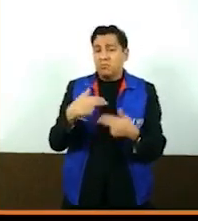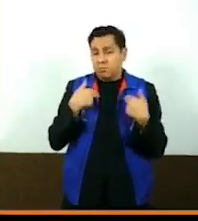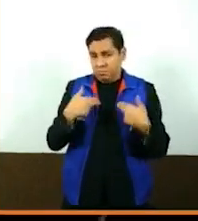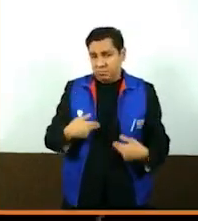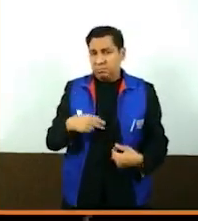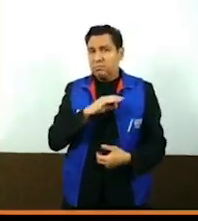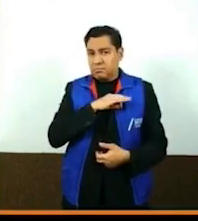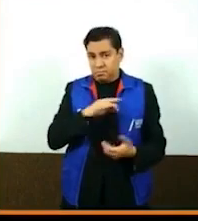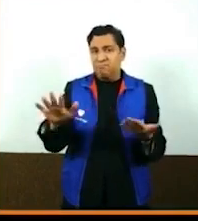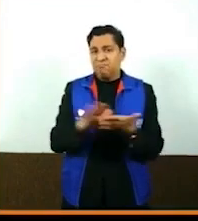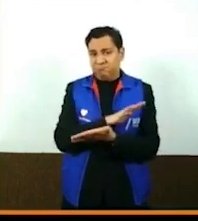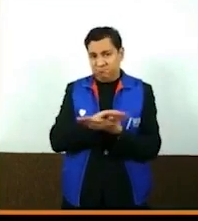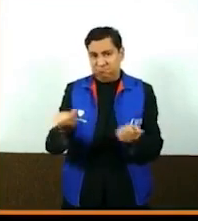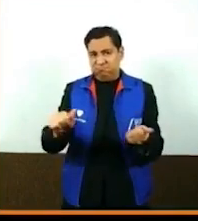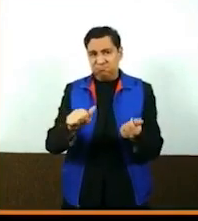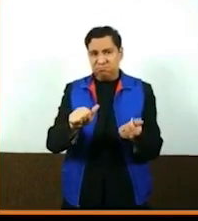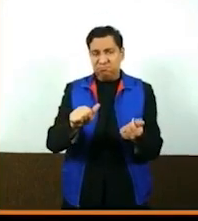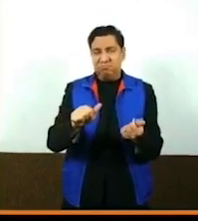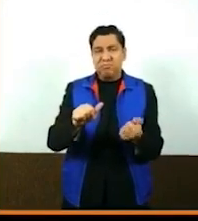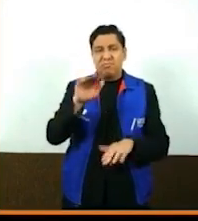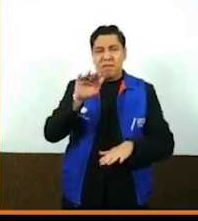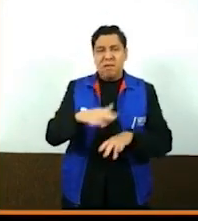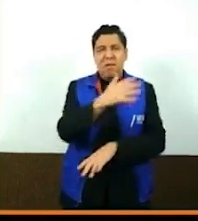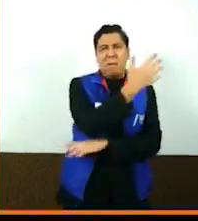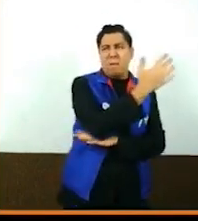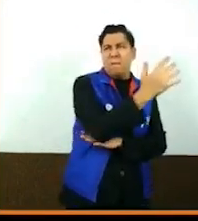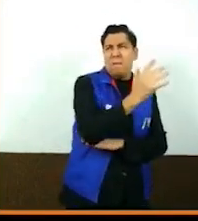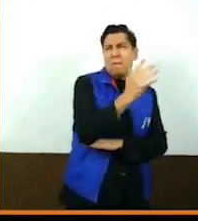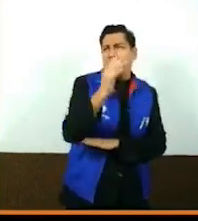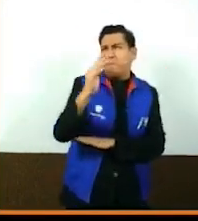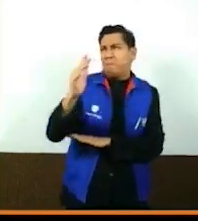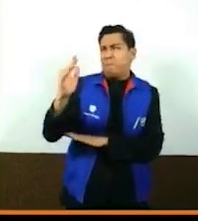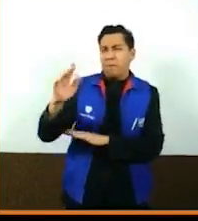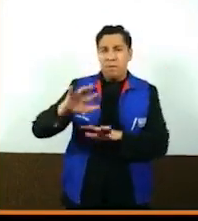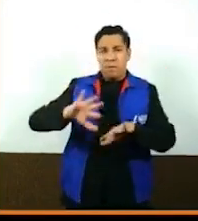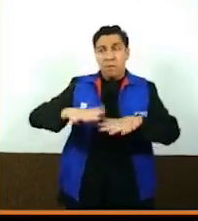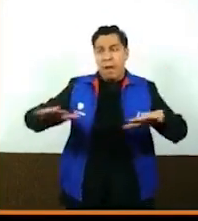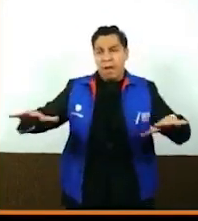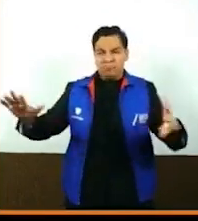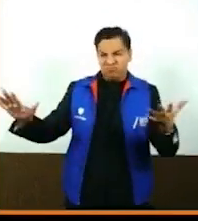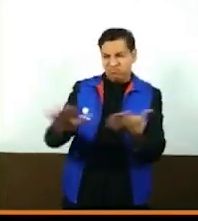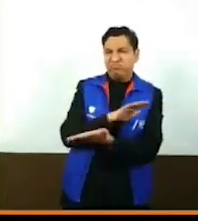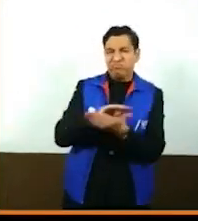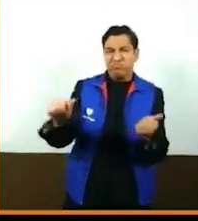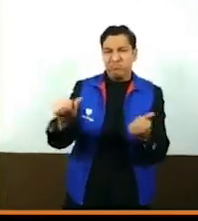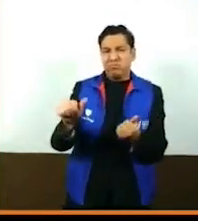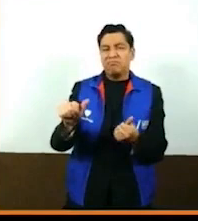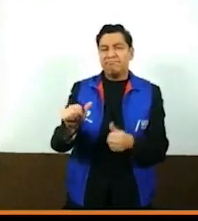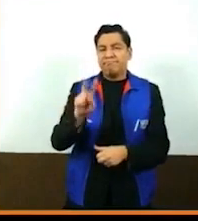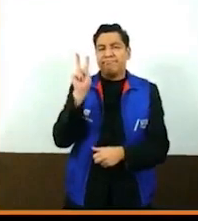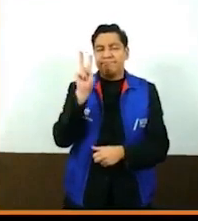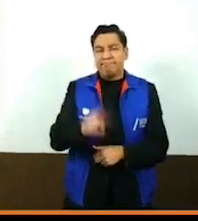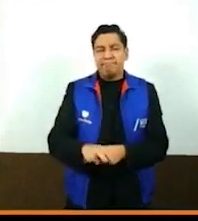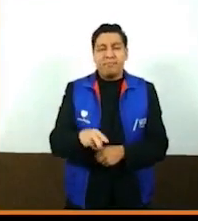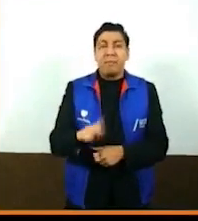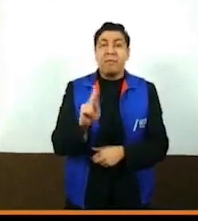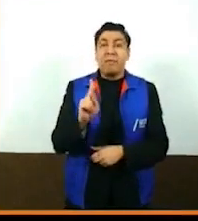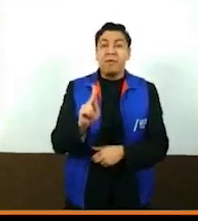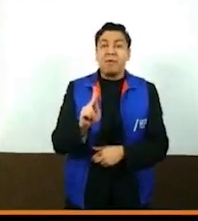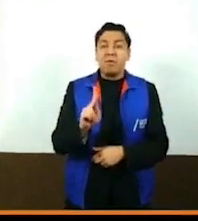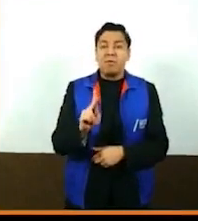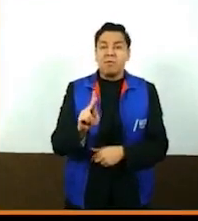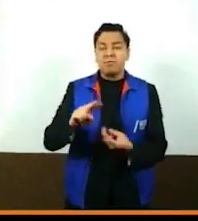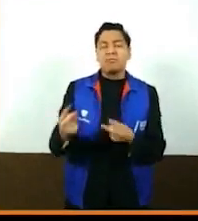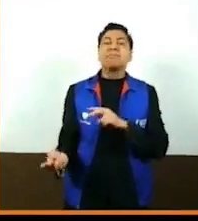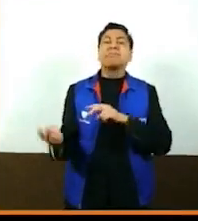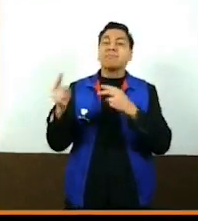durante mucho tiempo hemos destruido ecosistemas completos, sino la capacidad de crear. Y creo que el ejemplo que nos acabas de poner es claro de